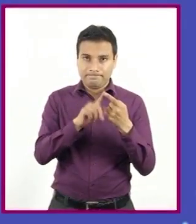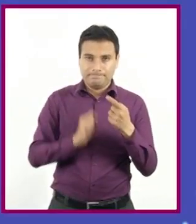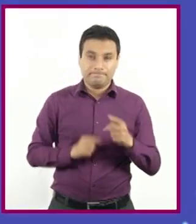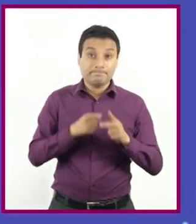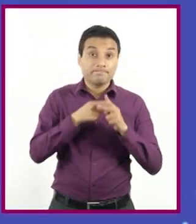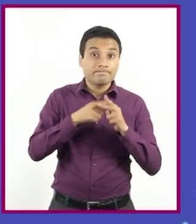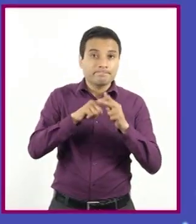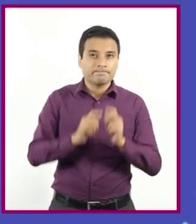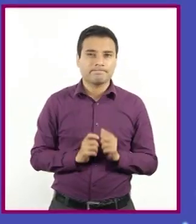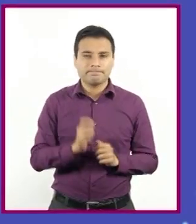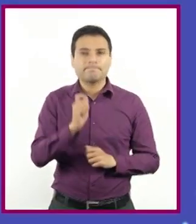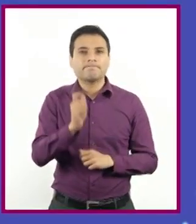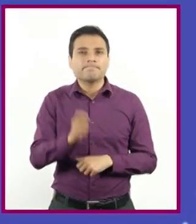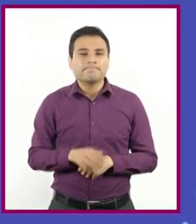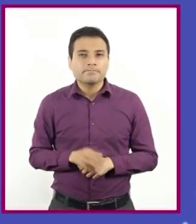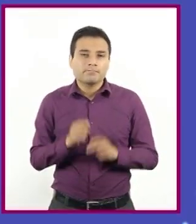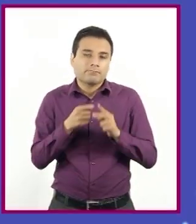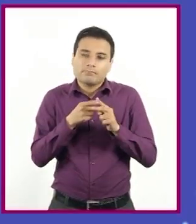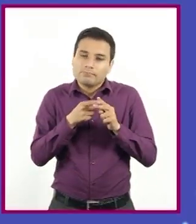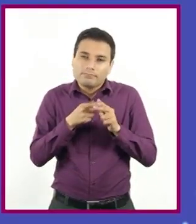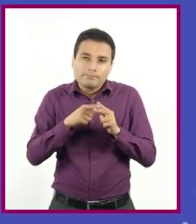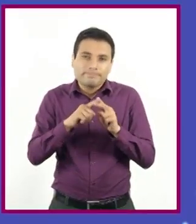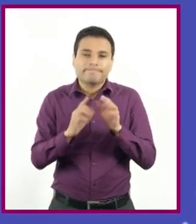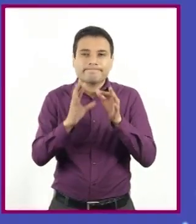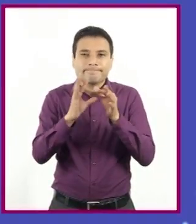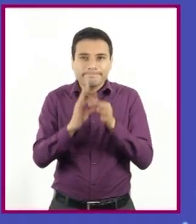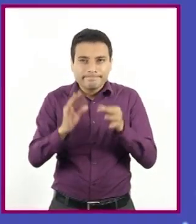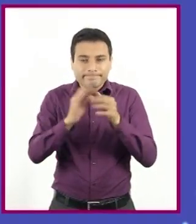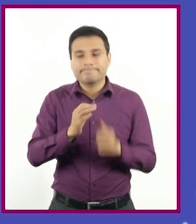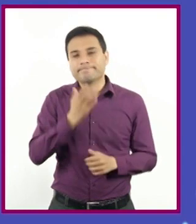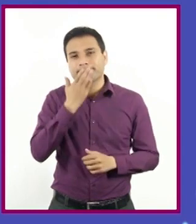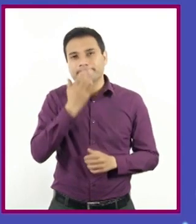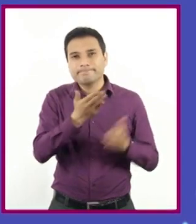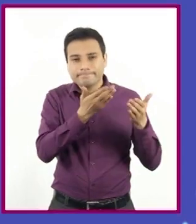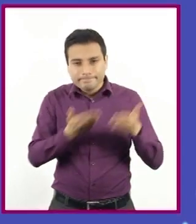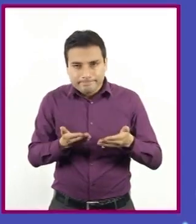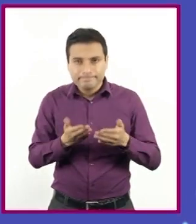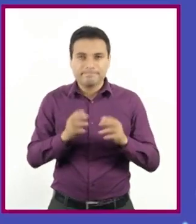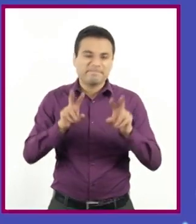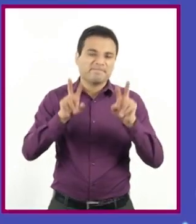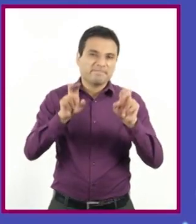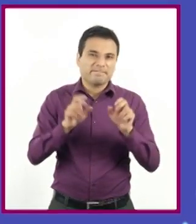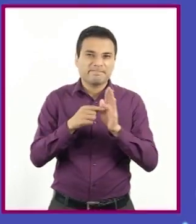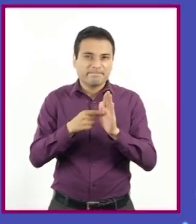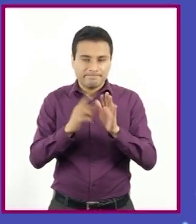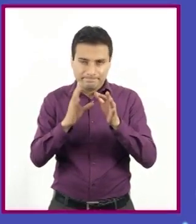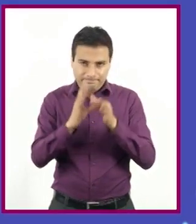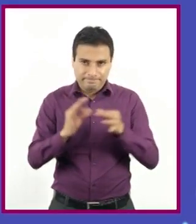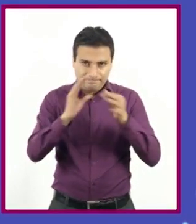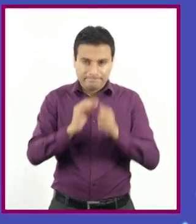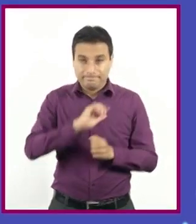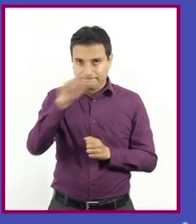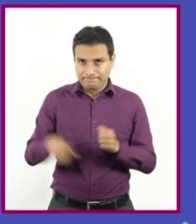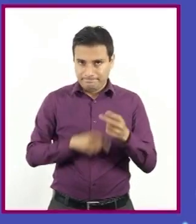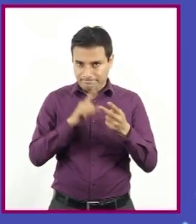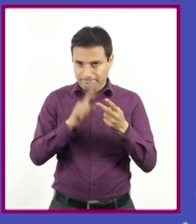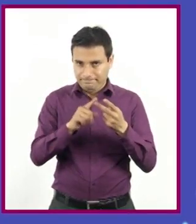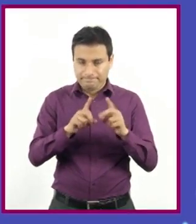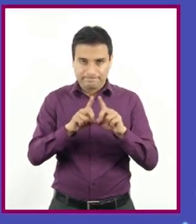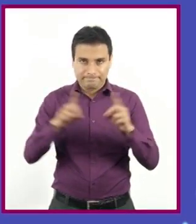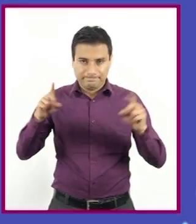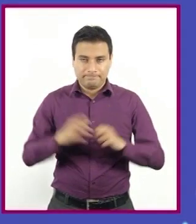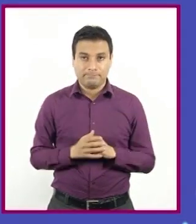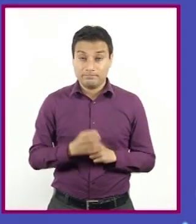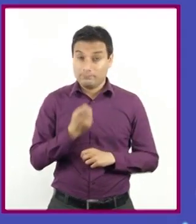que consiste en la introducción, bienvenida y presentación del tema. Desarrollo, es la